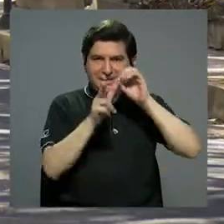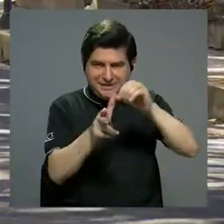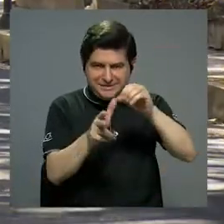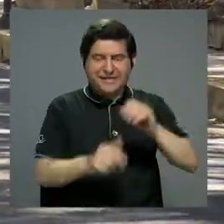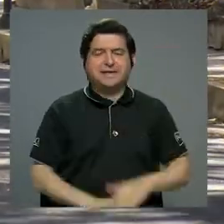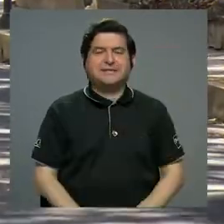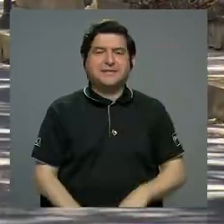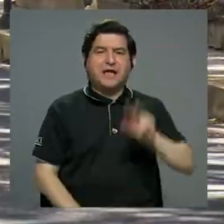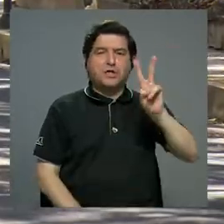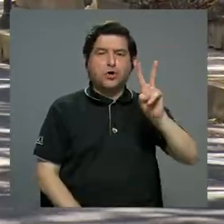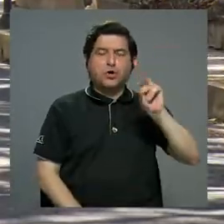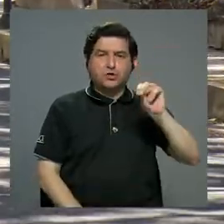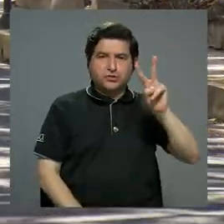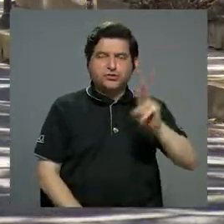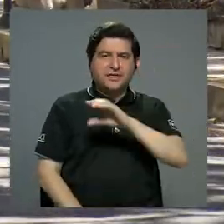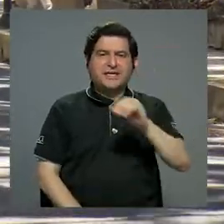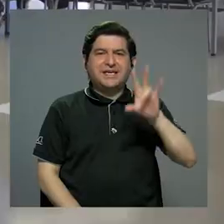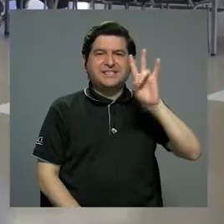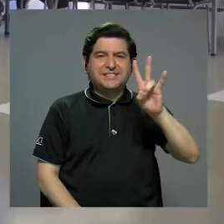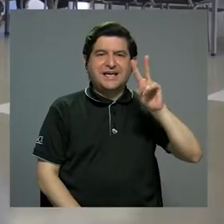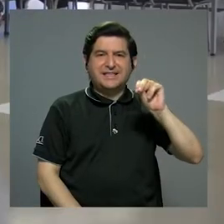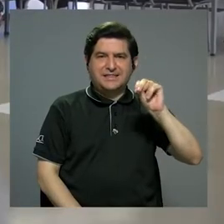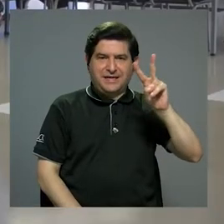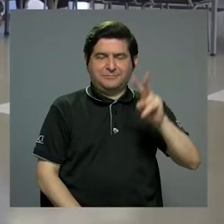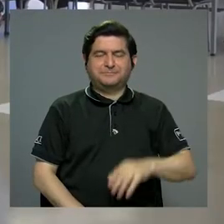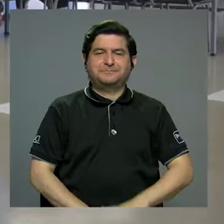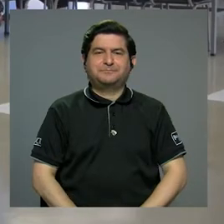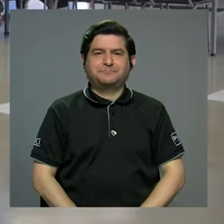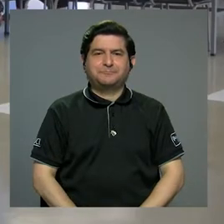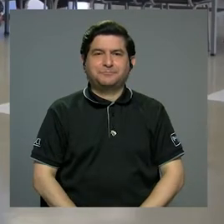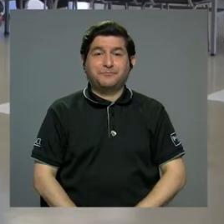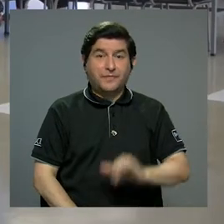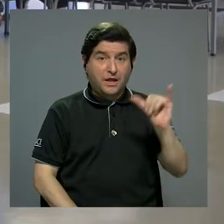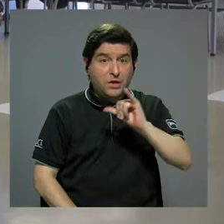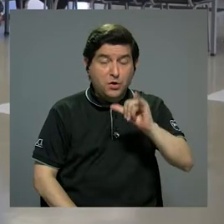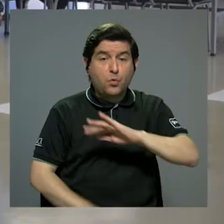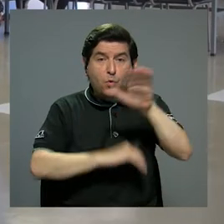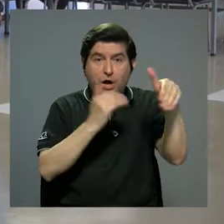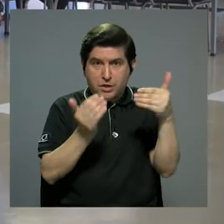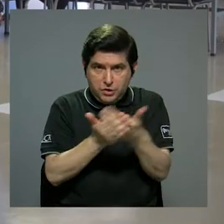2 de noviembre y 7 de noviembre. Asimismo,